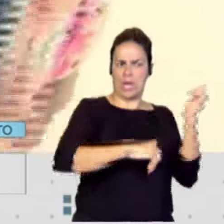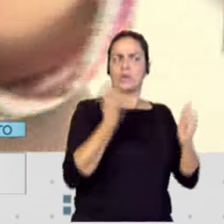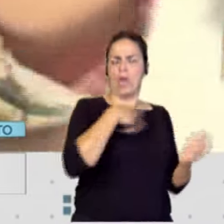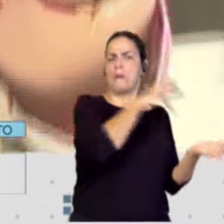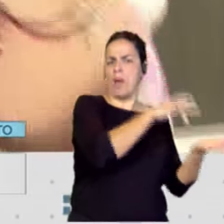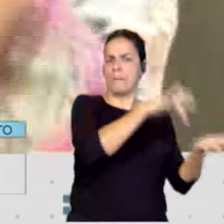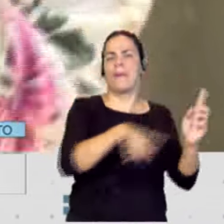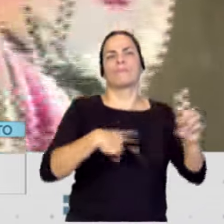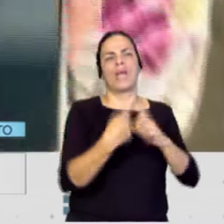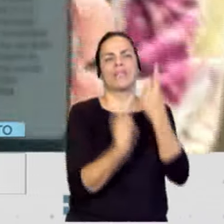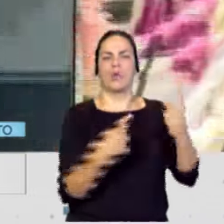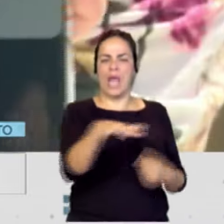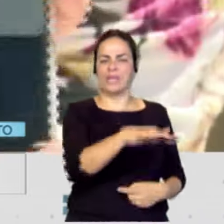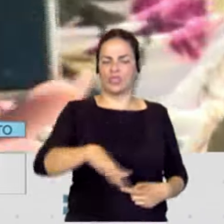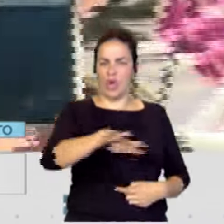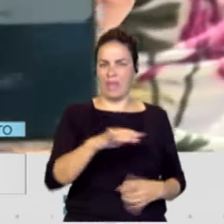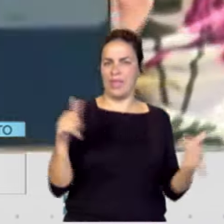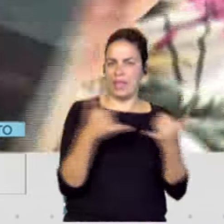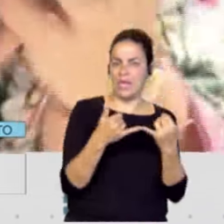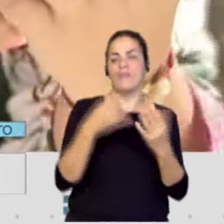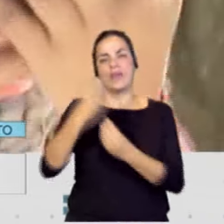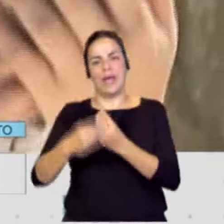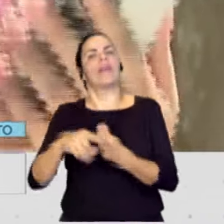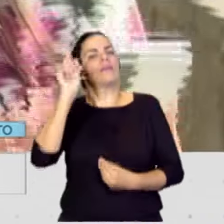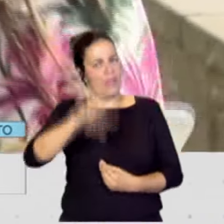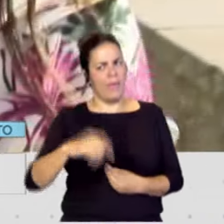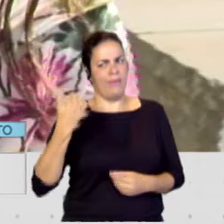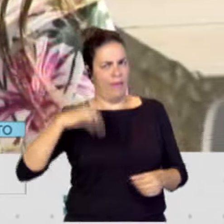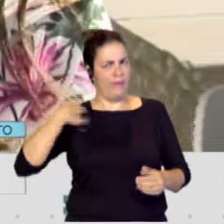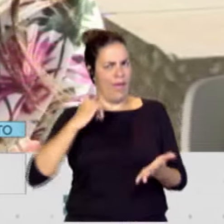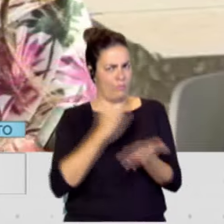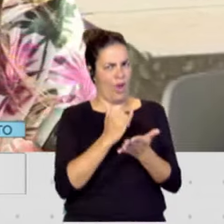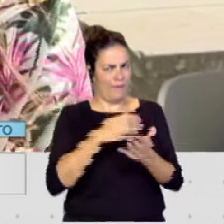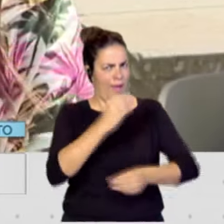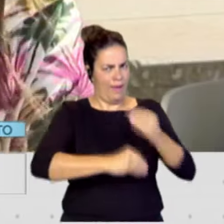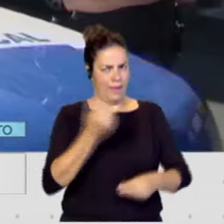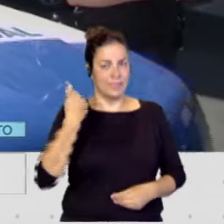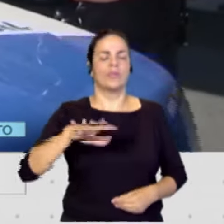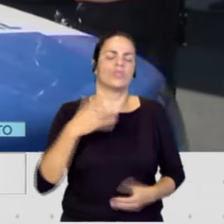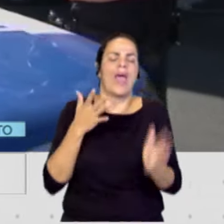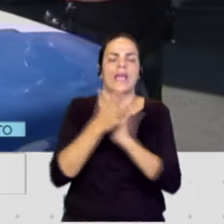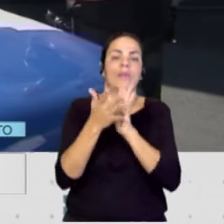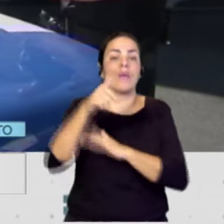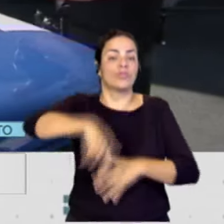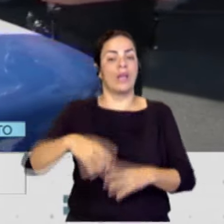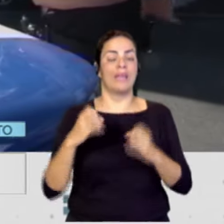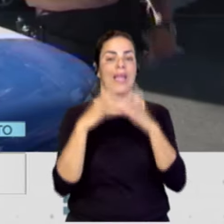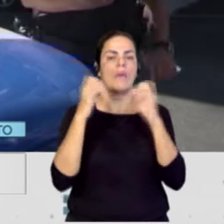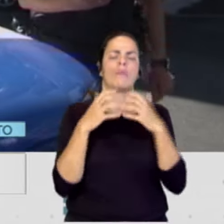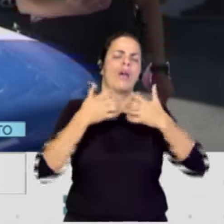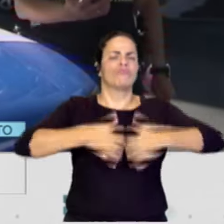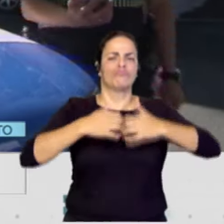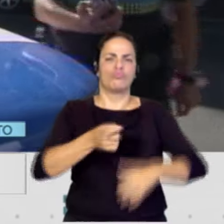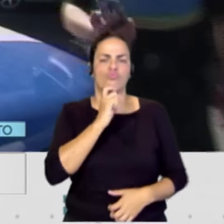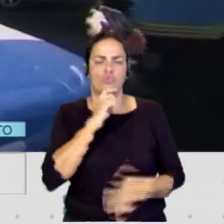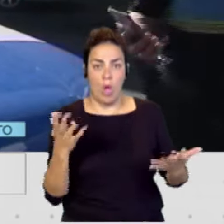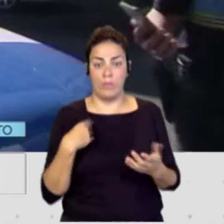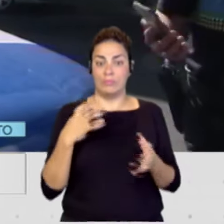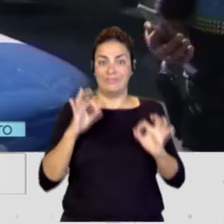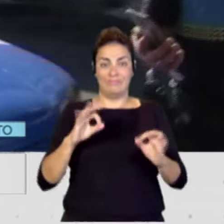núcleos de población de tenerife y de Gran canaria vamos a contarles cómo va a ser el funcionamiento hoy aquí en la isla de la palma se trata de un